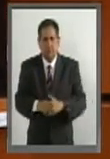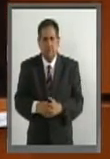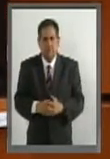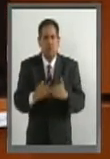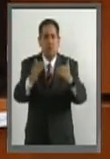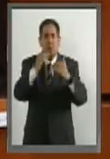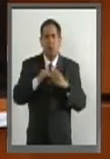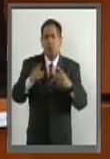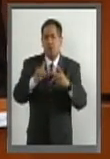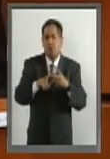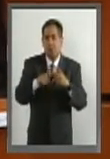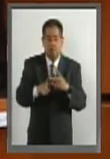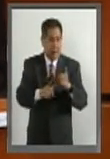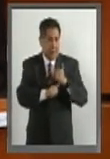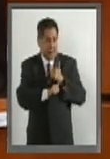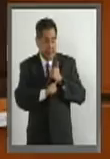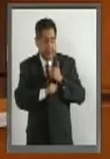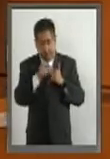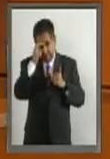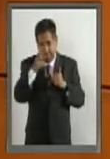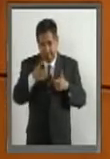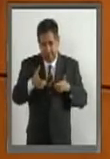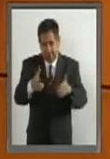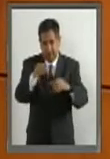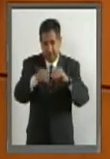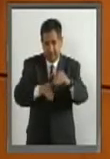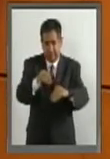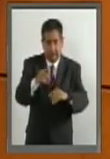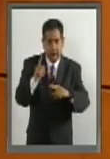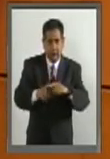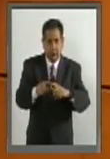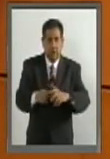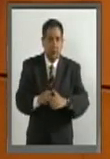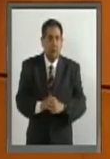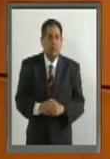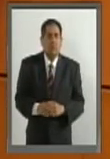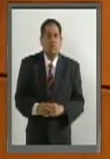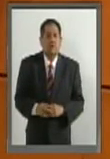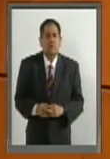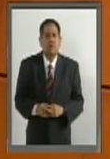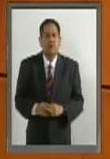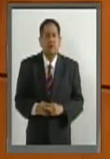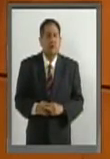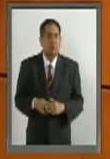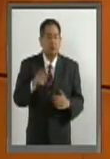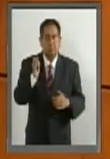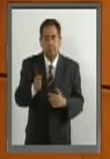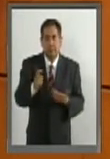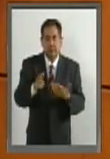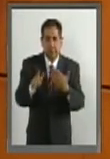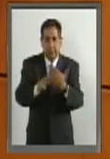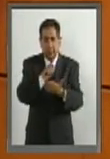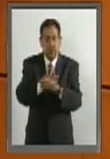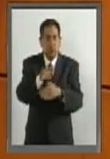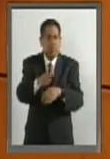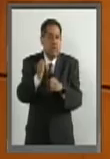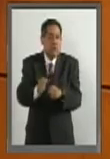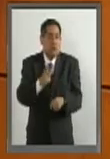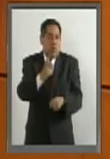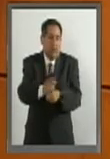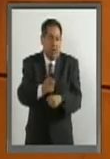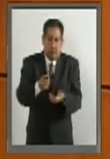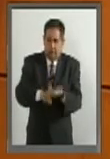tema, además del ejército en la calle, es la ley de seguridad